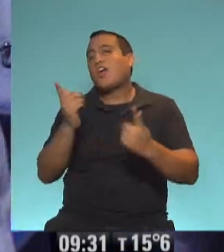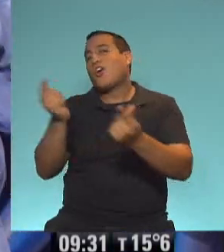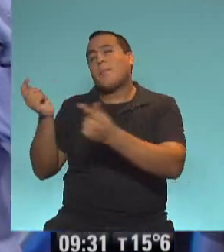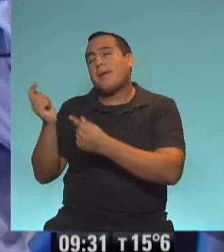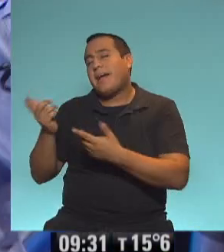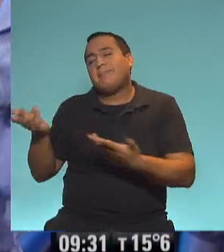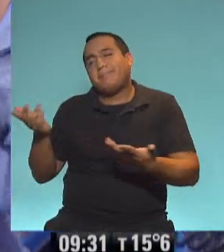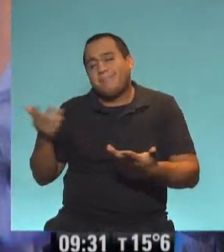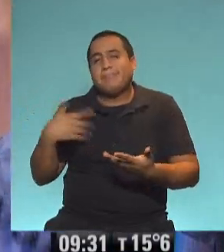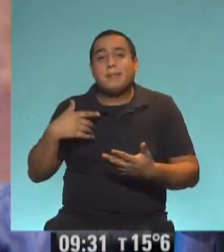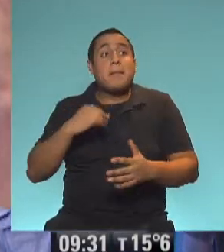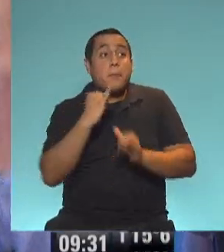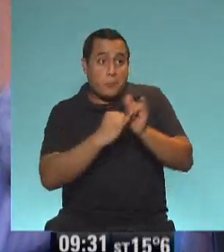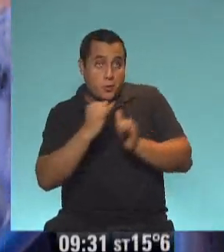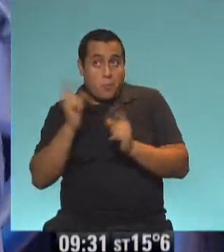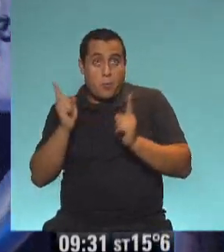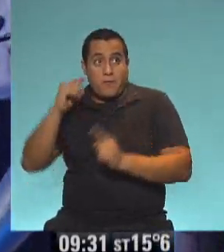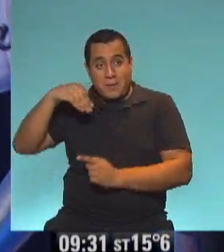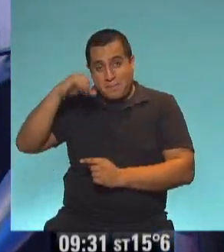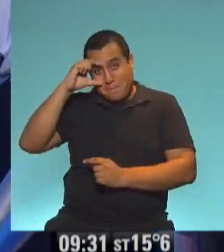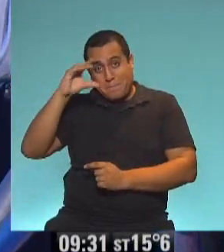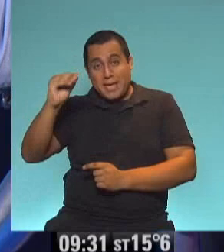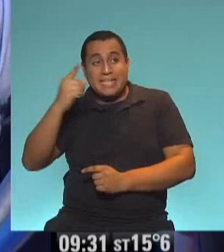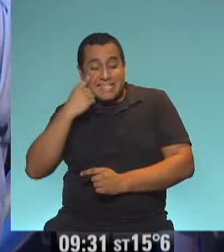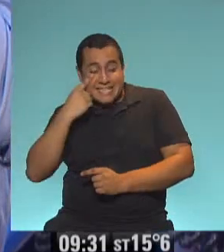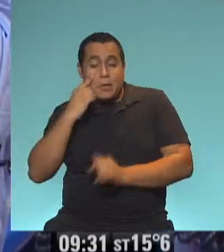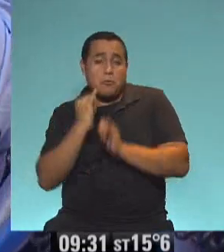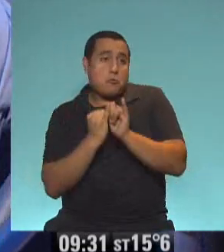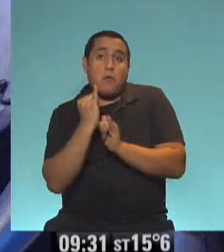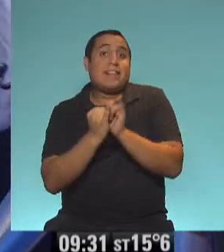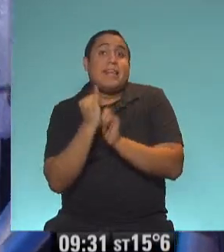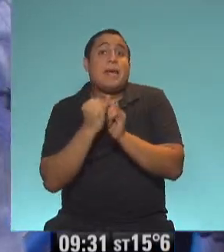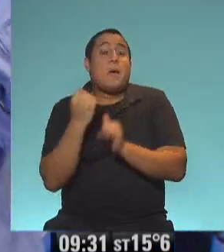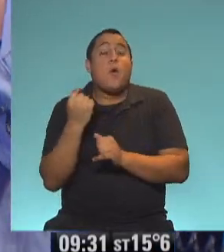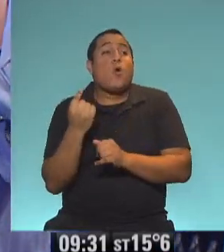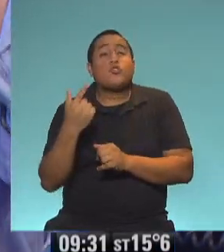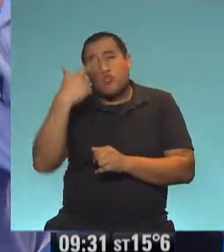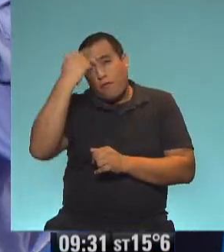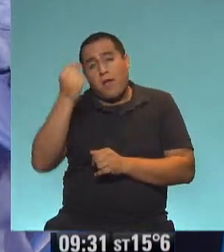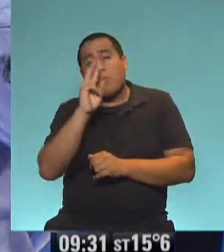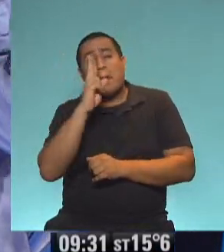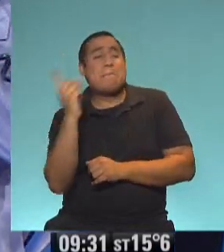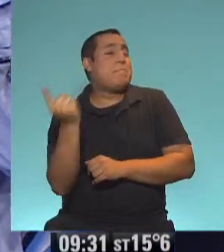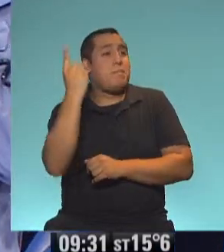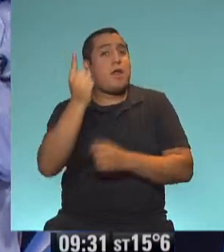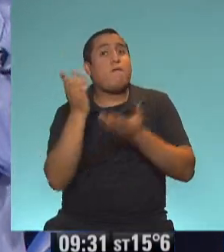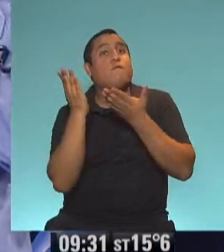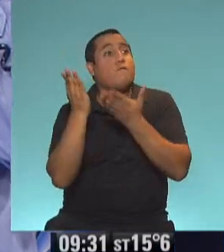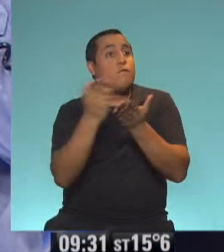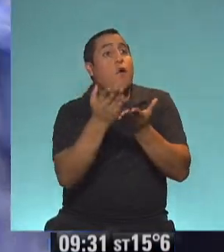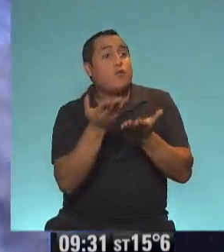Está bien, entonces... le contaba a la señora Mechi que vos fuiste una de las primeras choferes mujeres que existió. Claro, fui una de las primeras